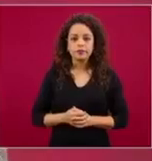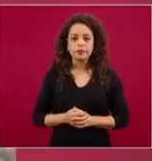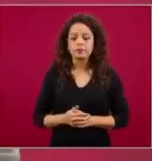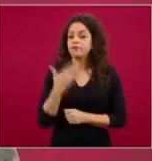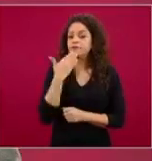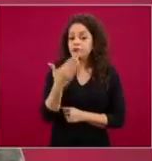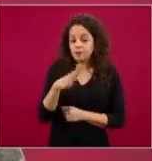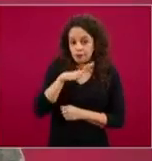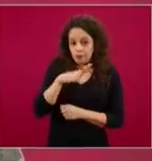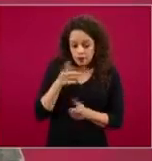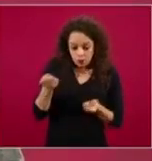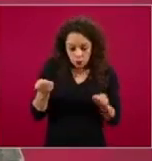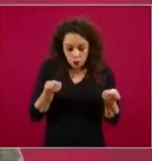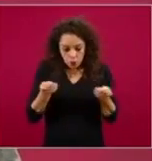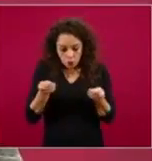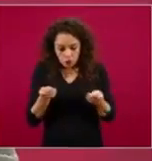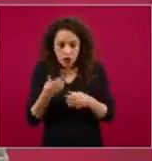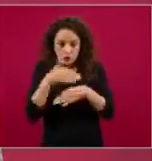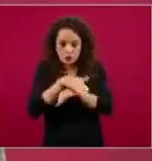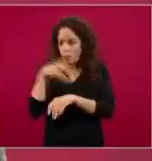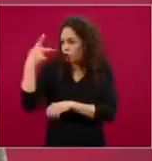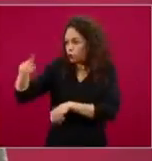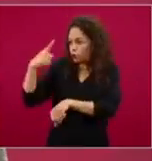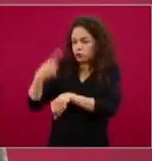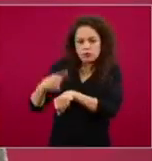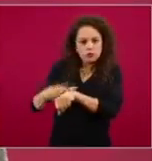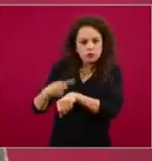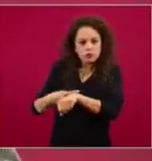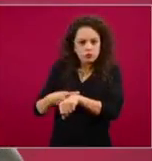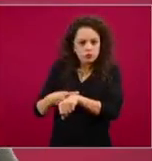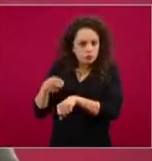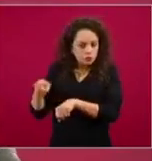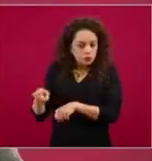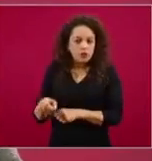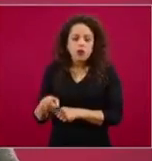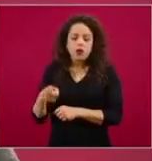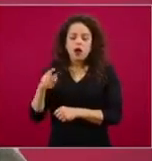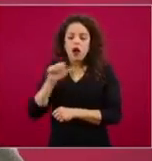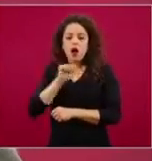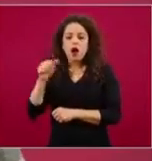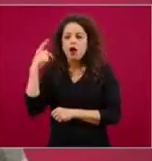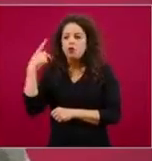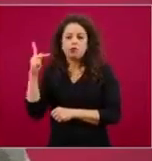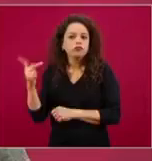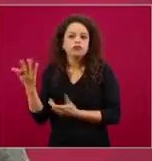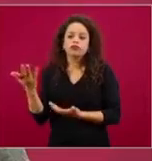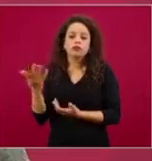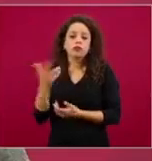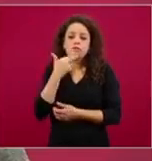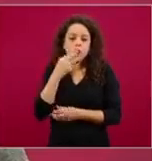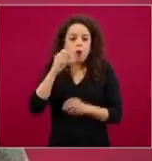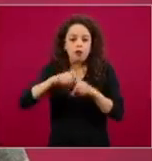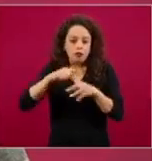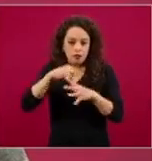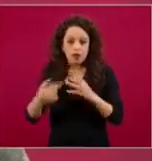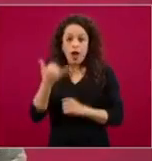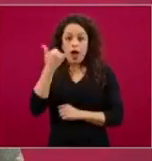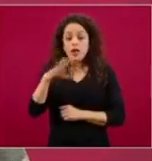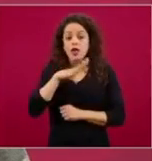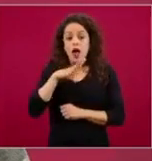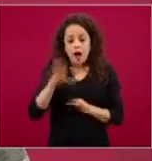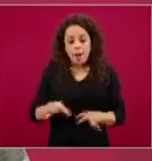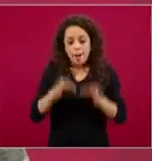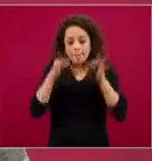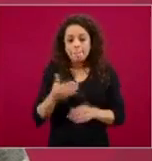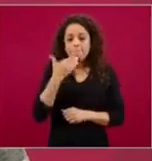de las enfermedades crónicas y si se está teniendo una afectación de la oxigenación sanguínea. Considere incluso